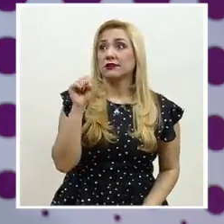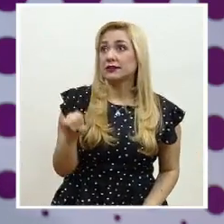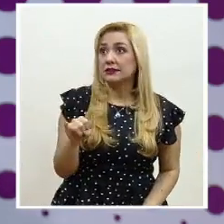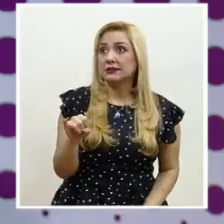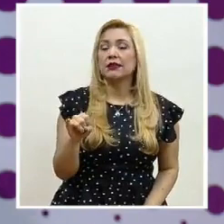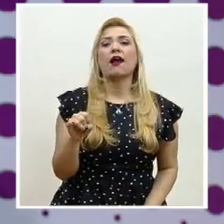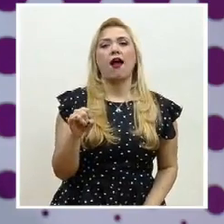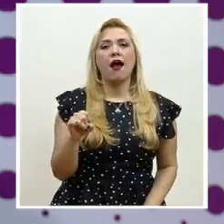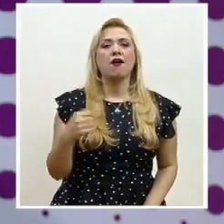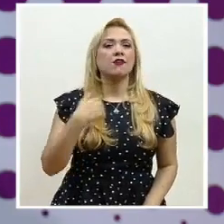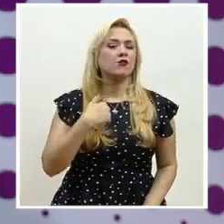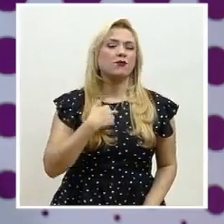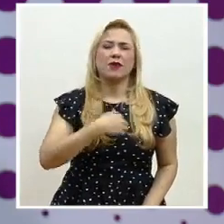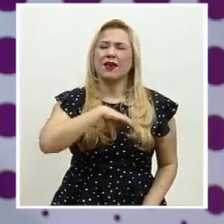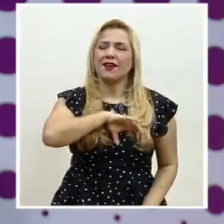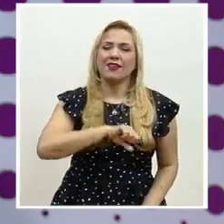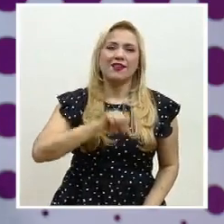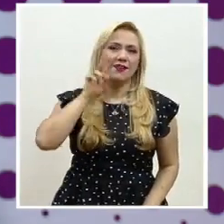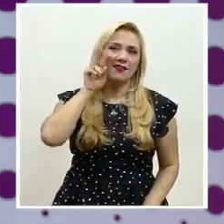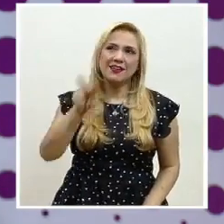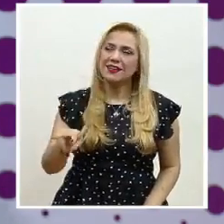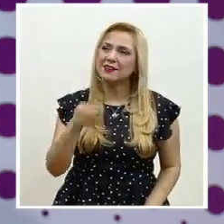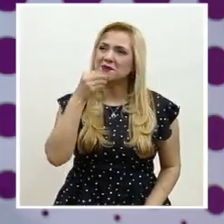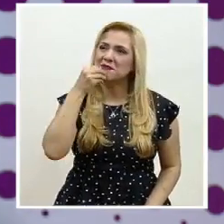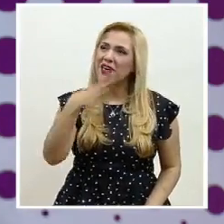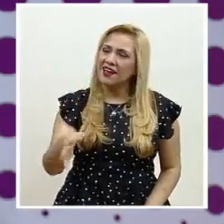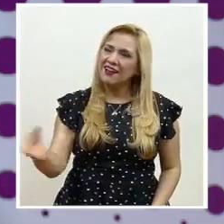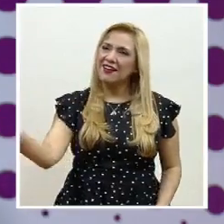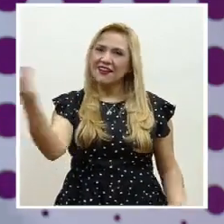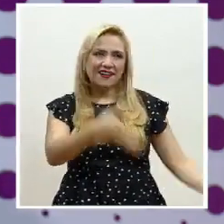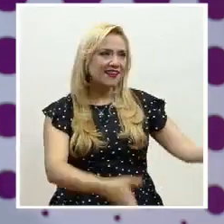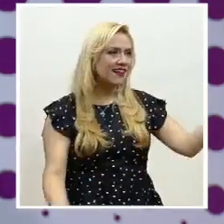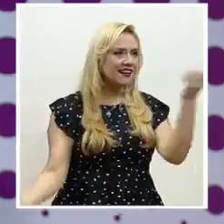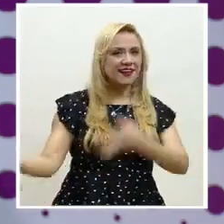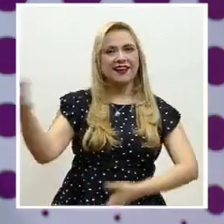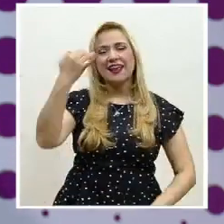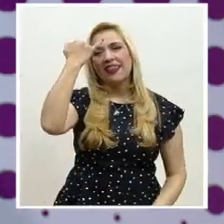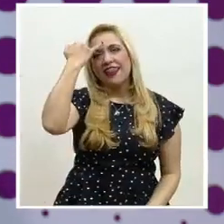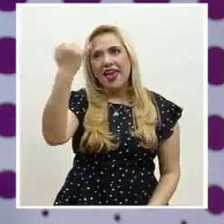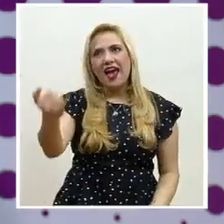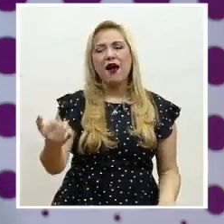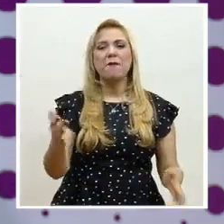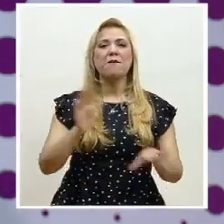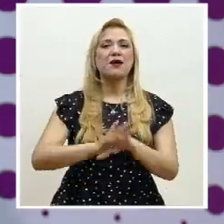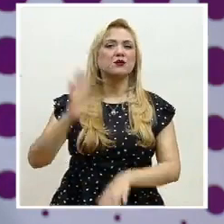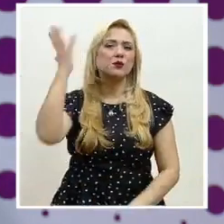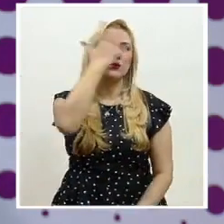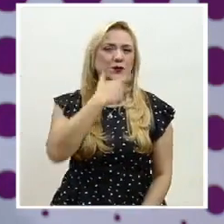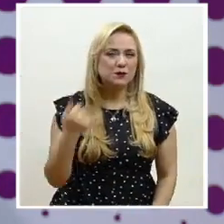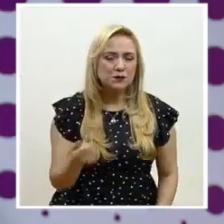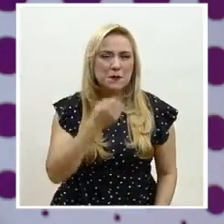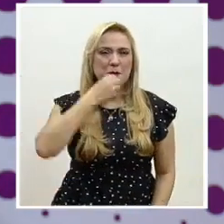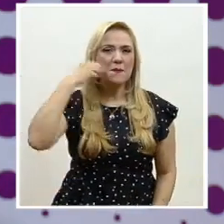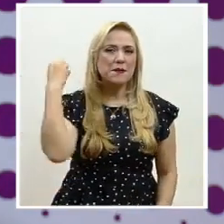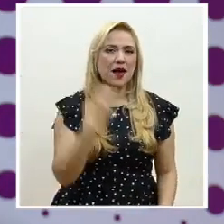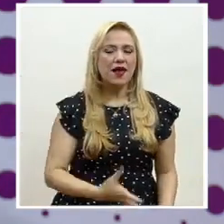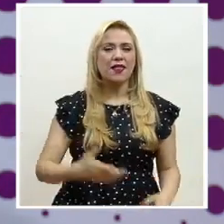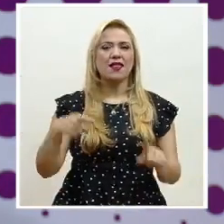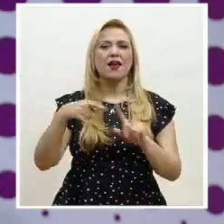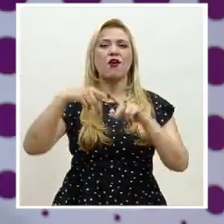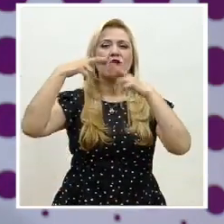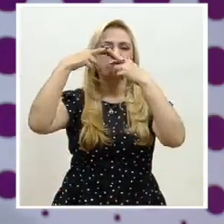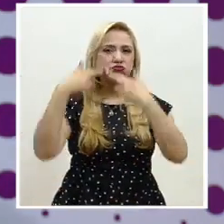caso siempre he disfrutado de esa parte, en el que decimos el peloteo de las ideas, enriquece mucho, ¿no? Por lo que decía Fernando, bueno, antes era un